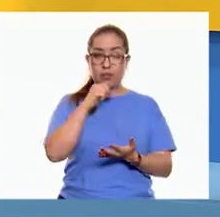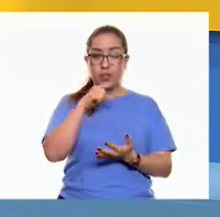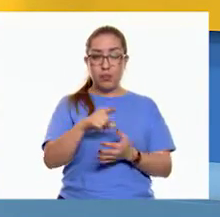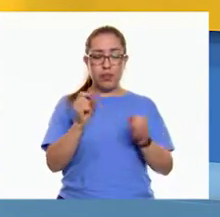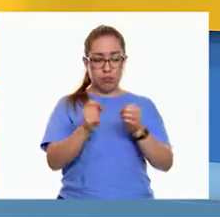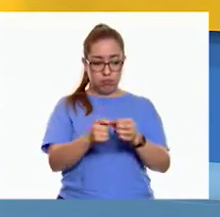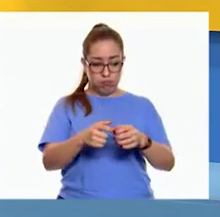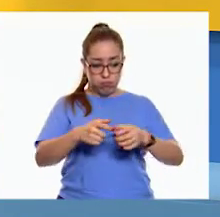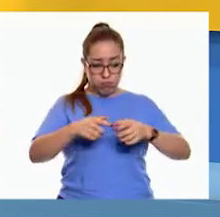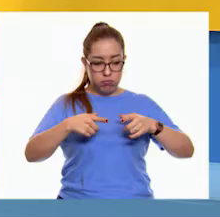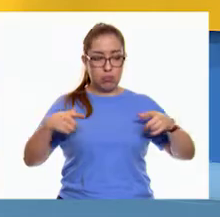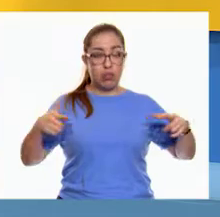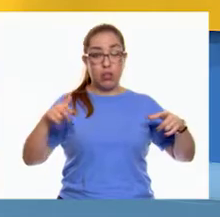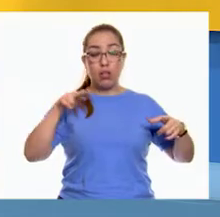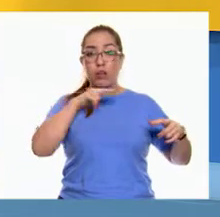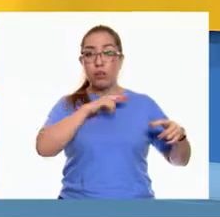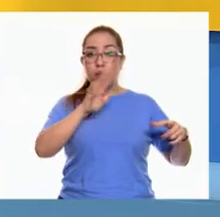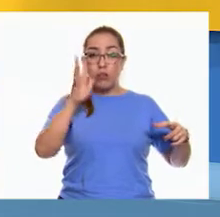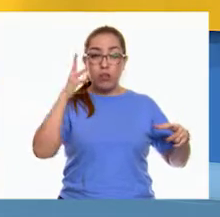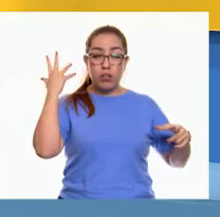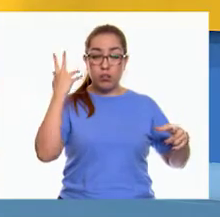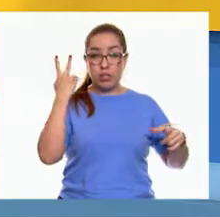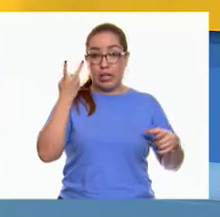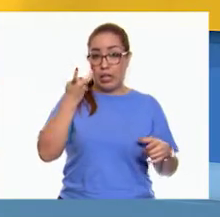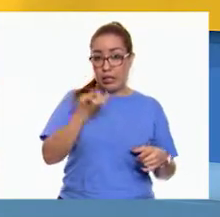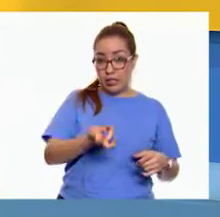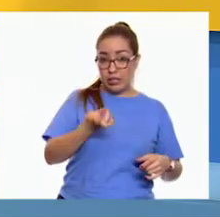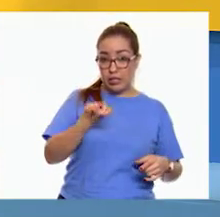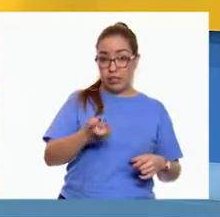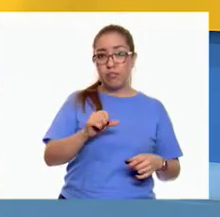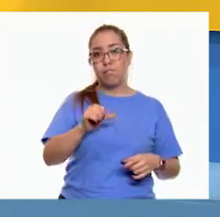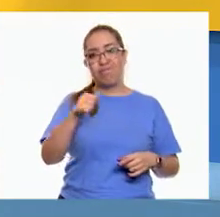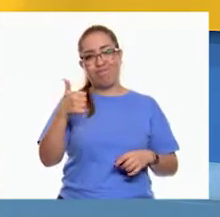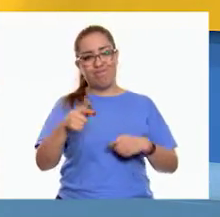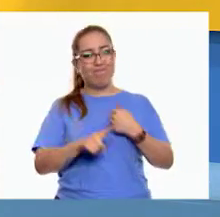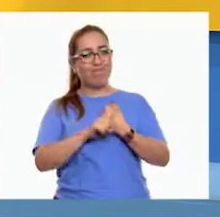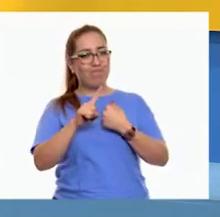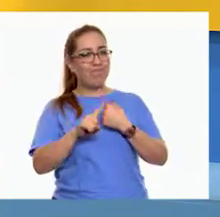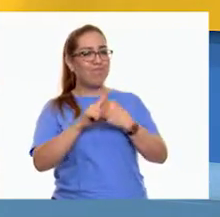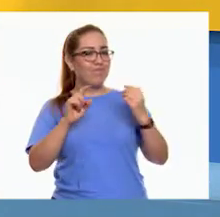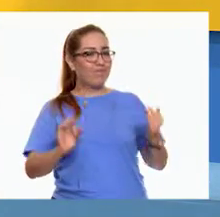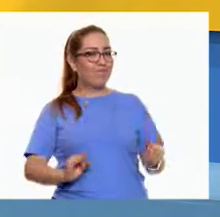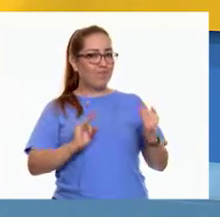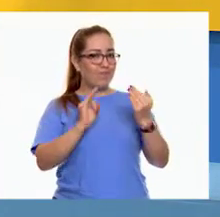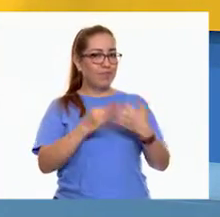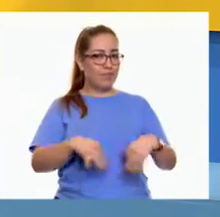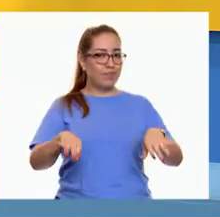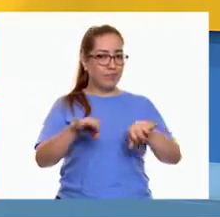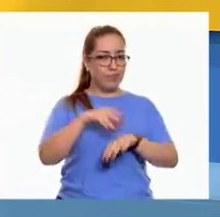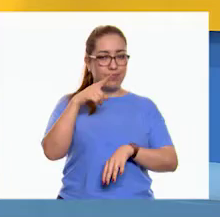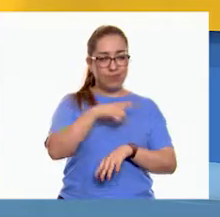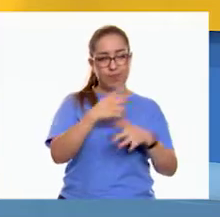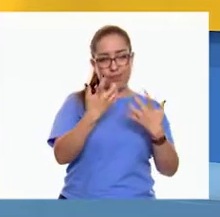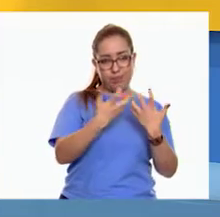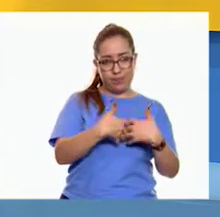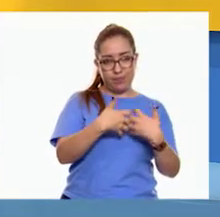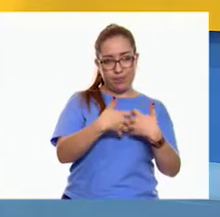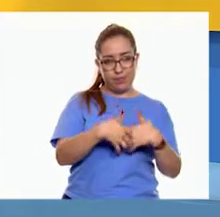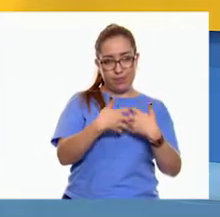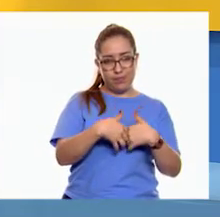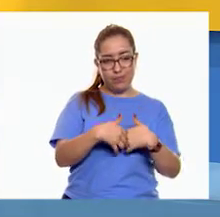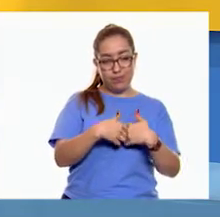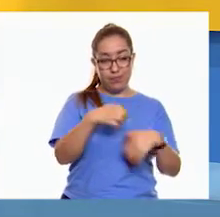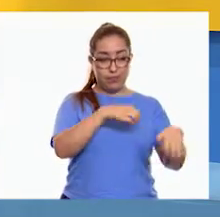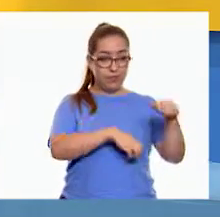demográfico. Y es que ese, justamente, fue otro de los efectos más importantes de la industrialización: promover